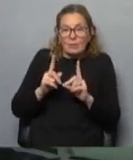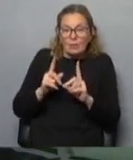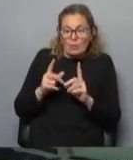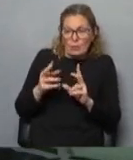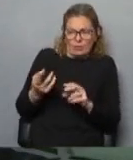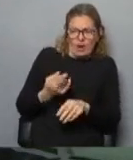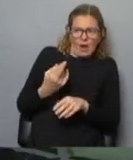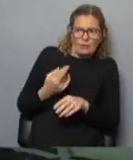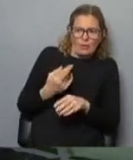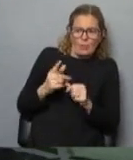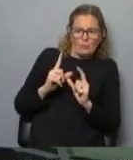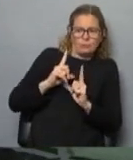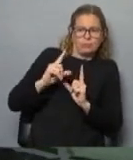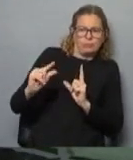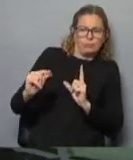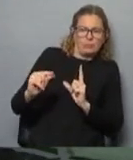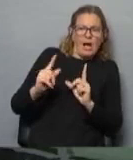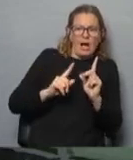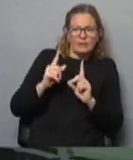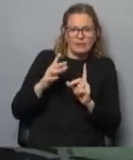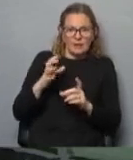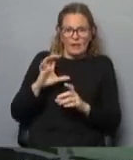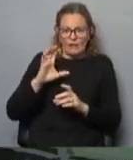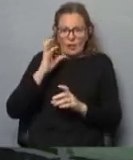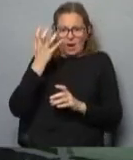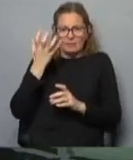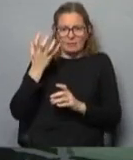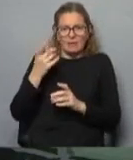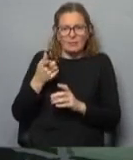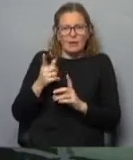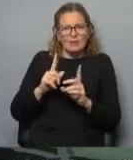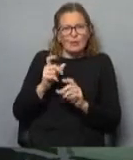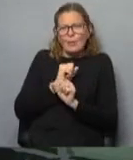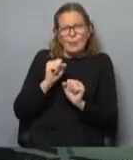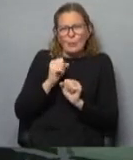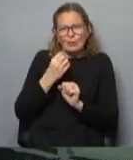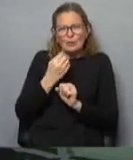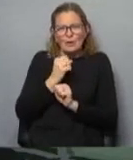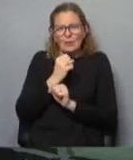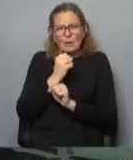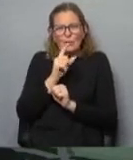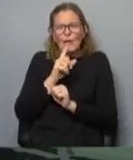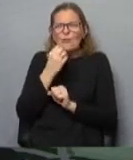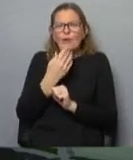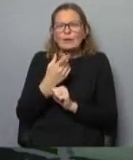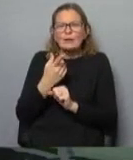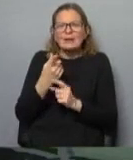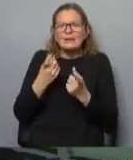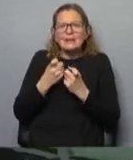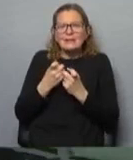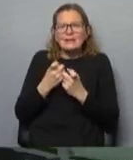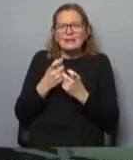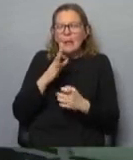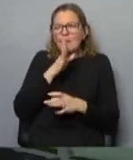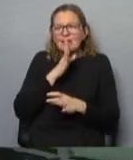extrañeza con ese distanciamiento a veces incluso con violencia pero que eso no es positivo para el momento que hace falta tener un poco de